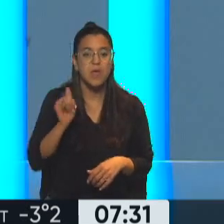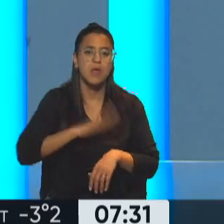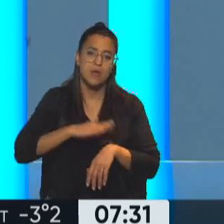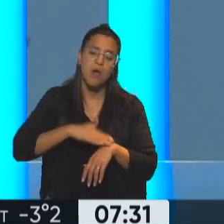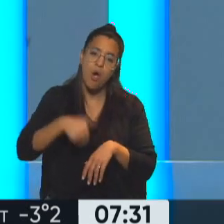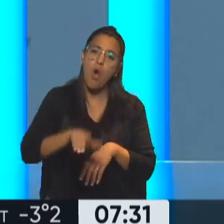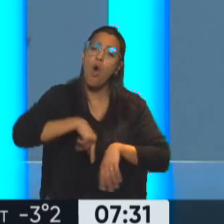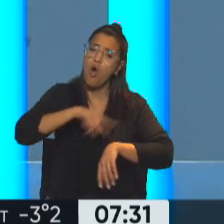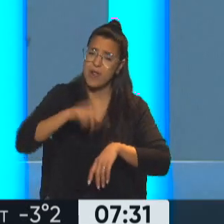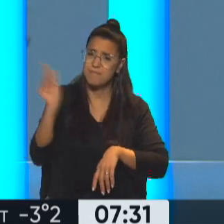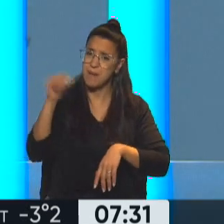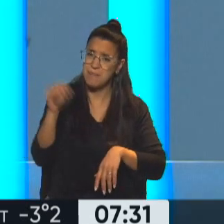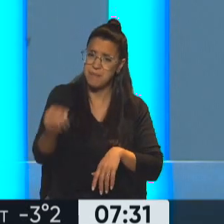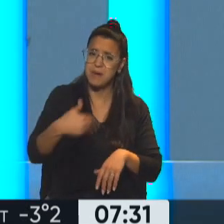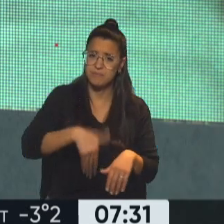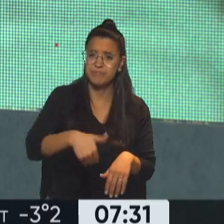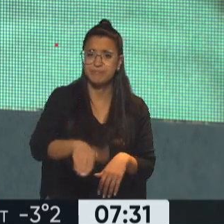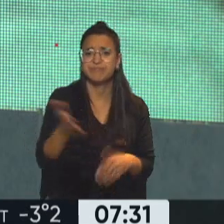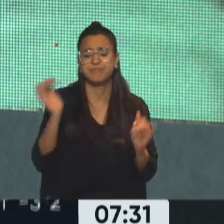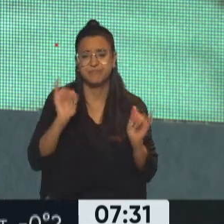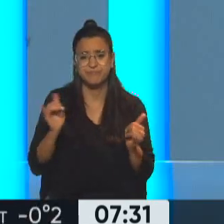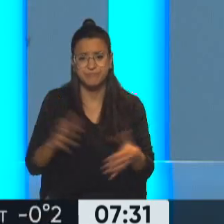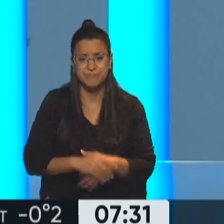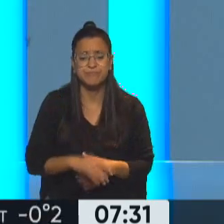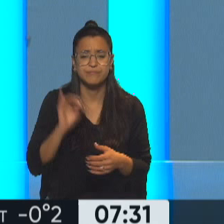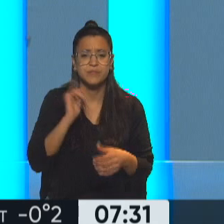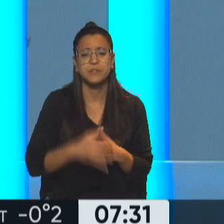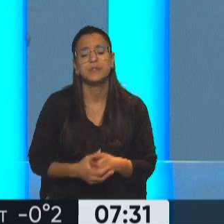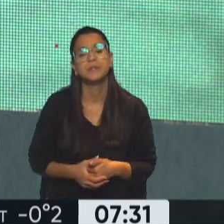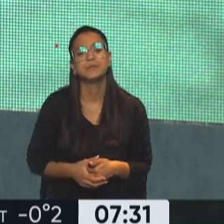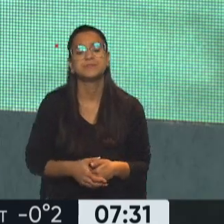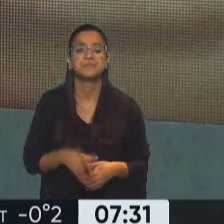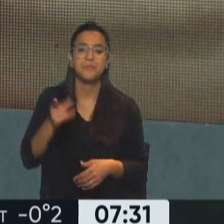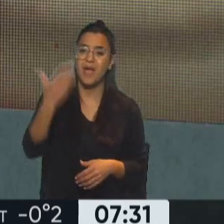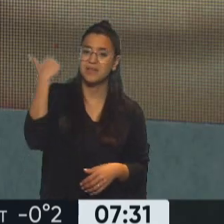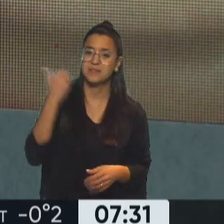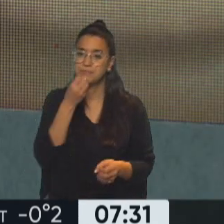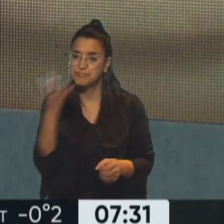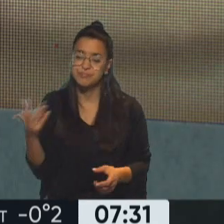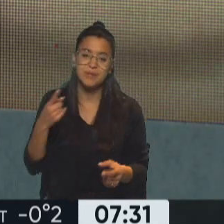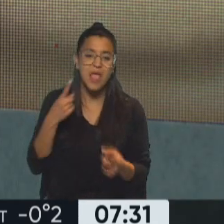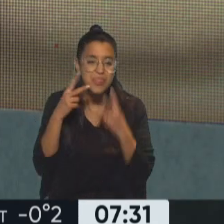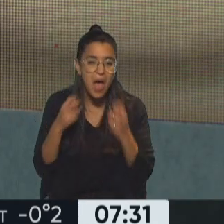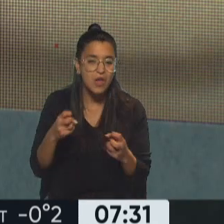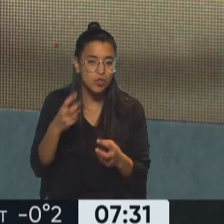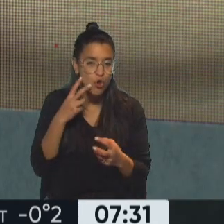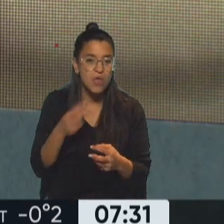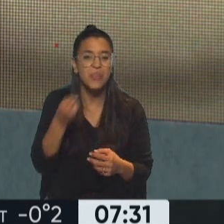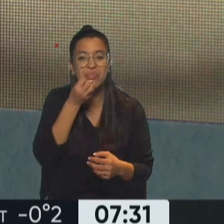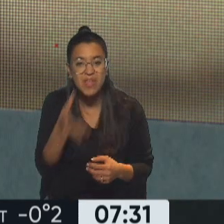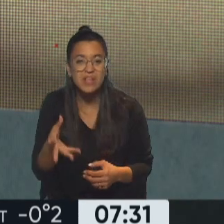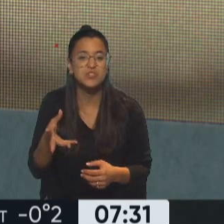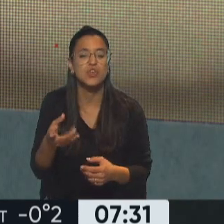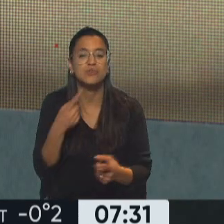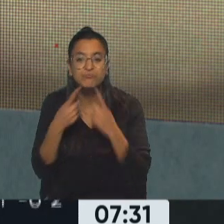que horas, ¿eh? Va a tardar por lo menos. Hecho, ¿no? Que los sí, claro, no hay forma. A ver, ayer hubo declaraciones indagatorias. Declaración